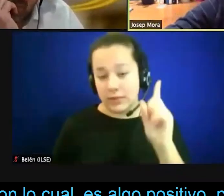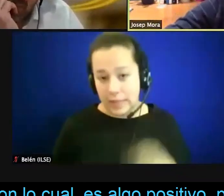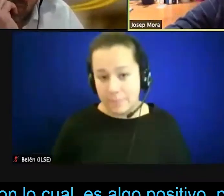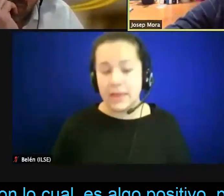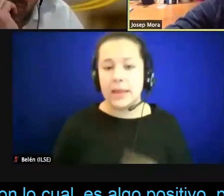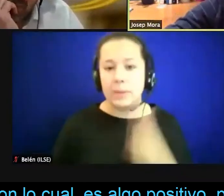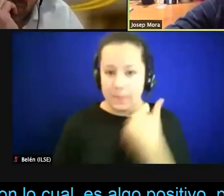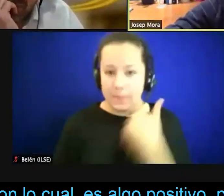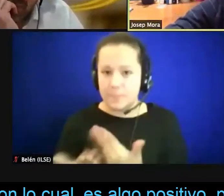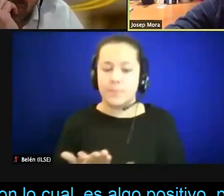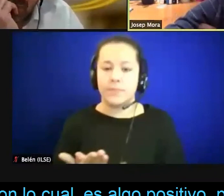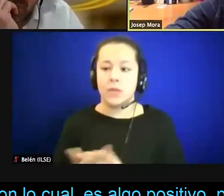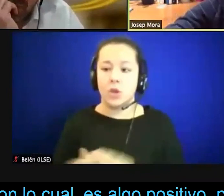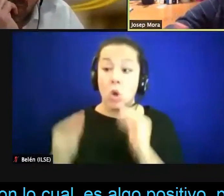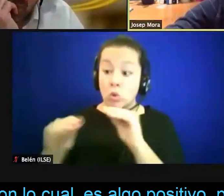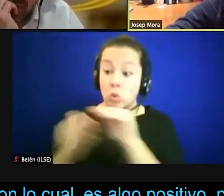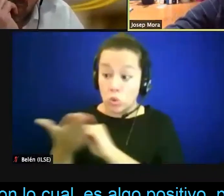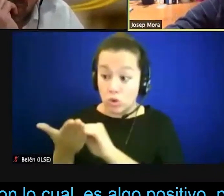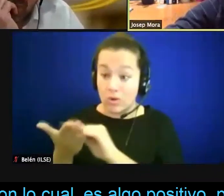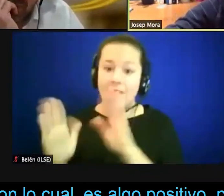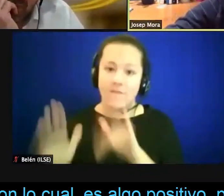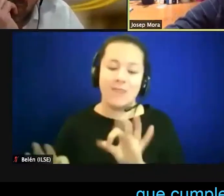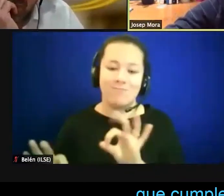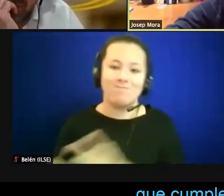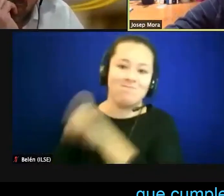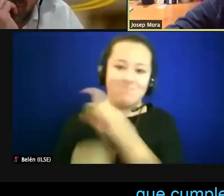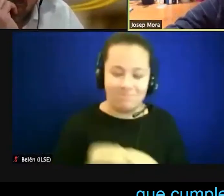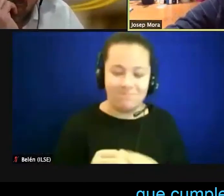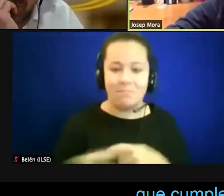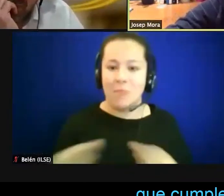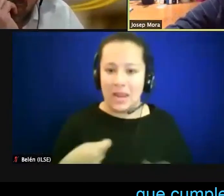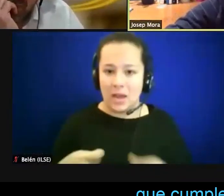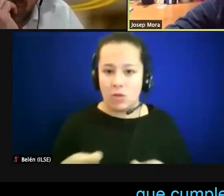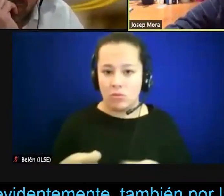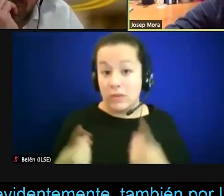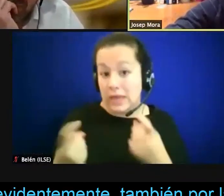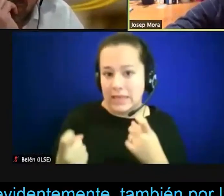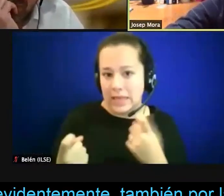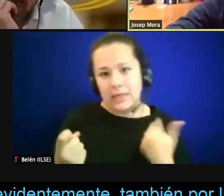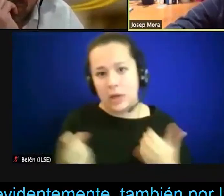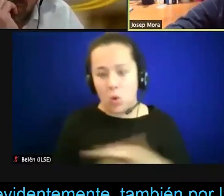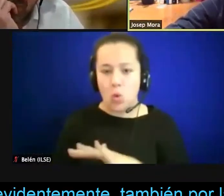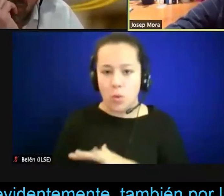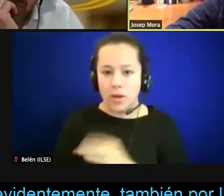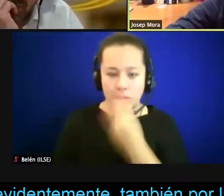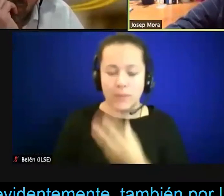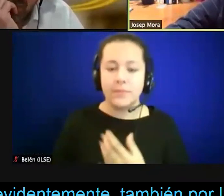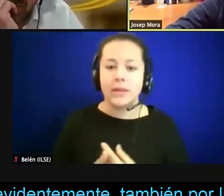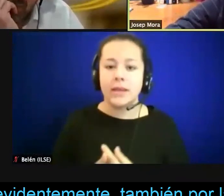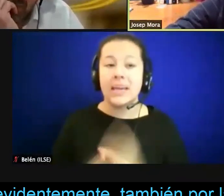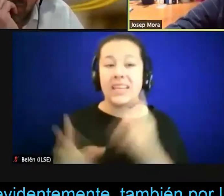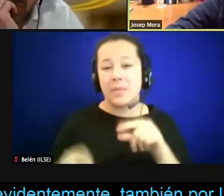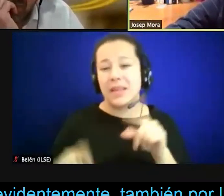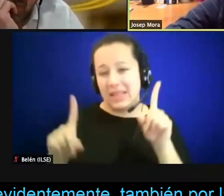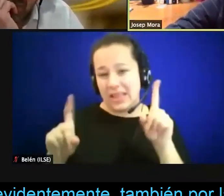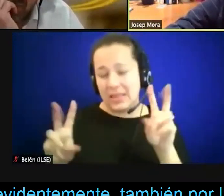demuestra de que su solución al final tiene esa entrada en el mercado, que cumplen esa necesidad. Y evidentemente también por la parte de impacto, ¿no? Que es uno de